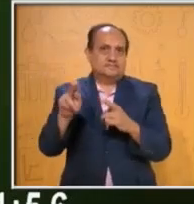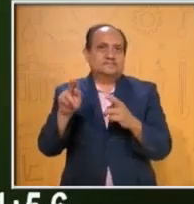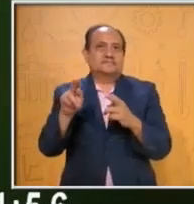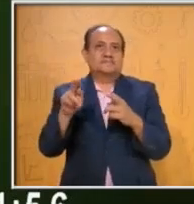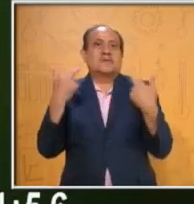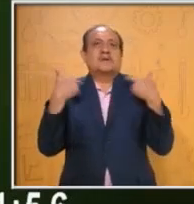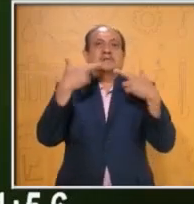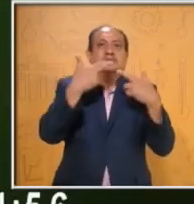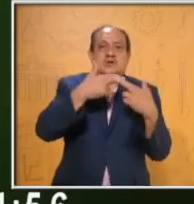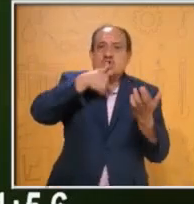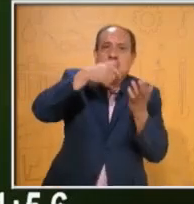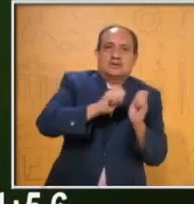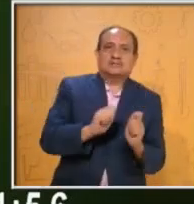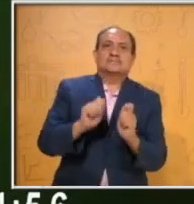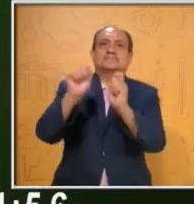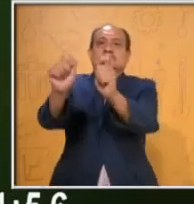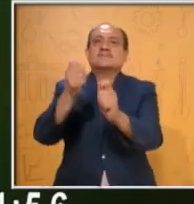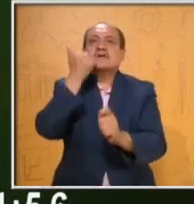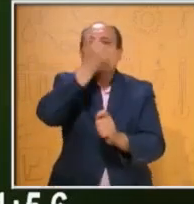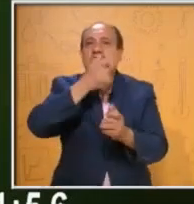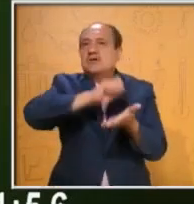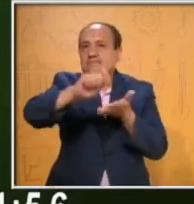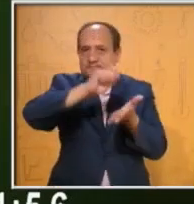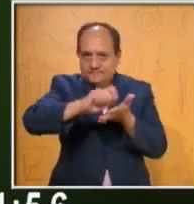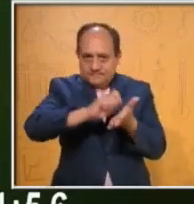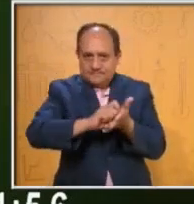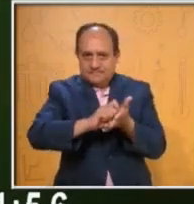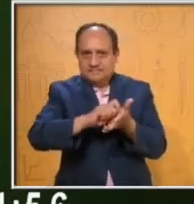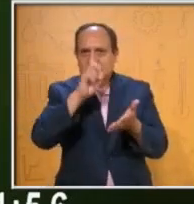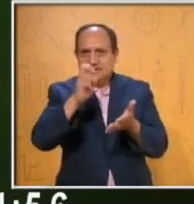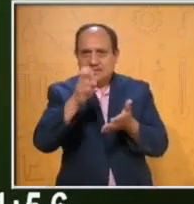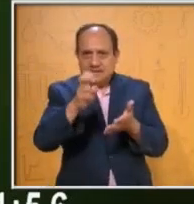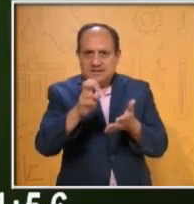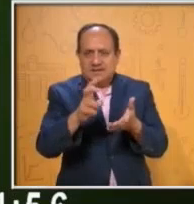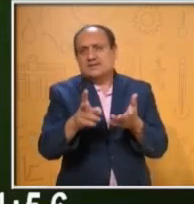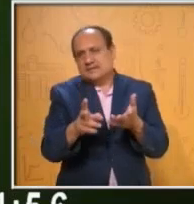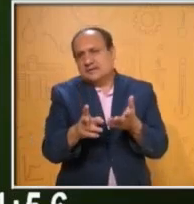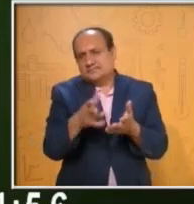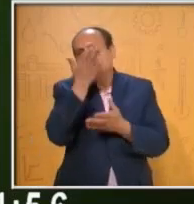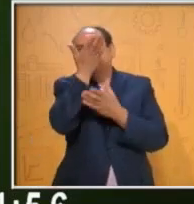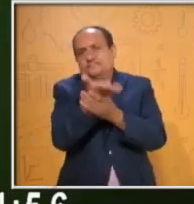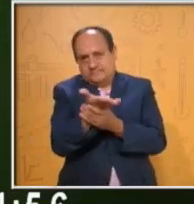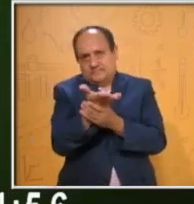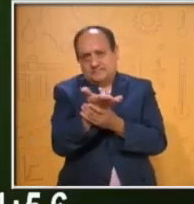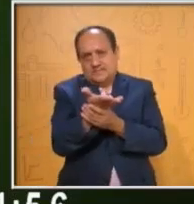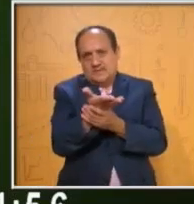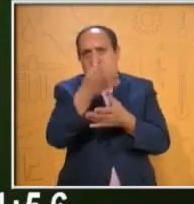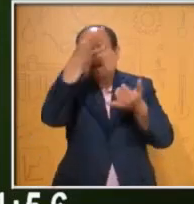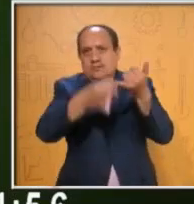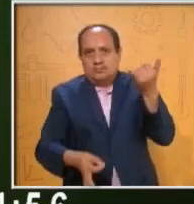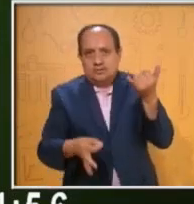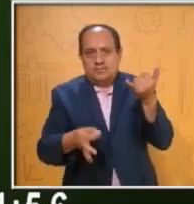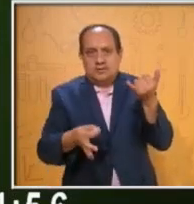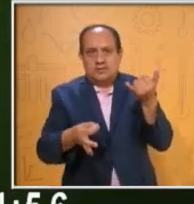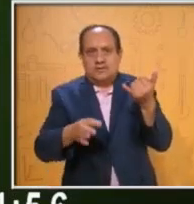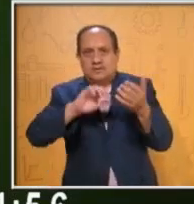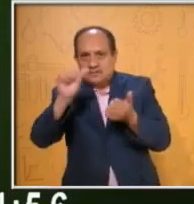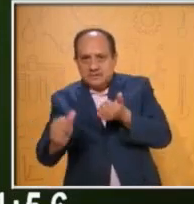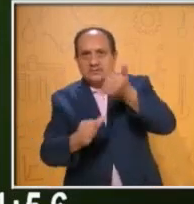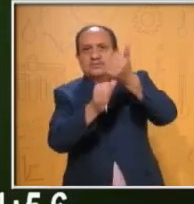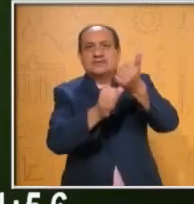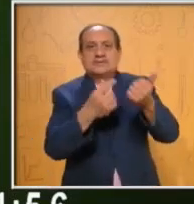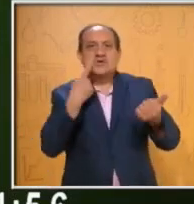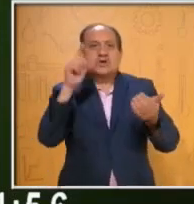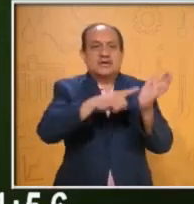carta que los alumnos escribieron, escribiéndole esa petición. Y por último, el subdirector pasó la